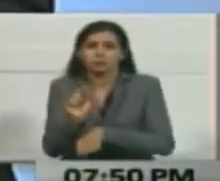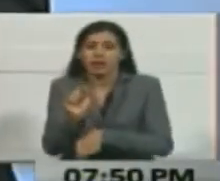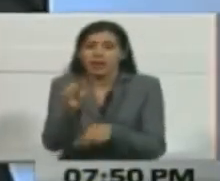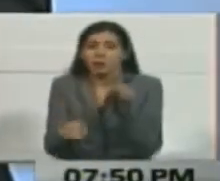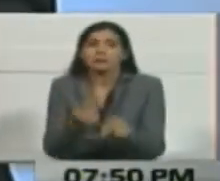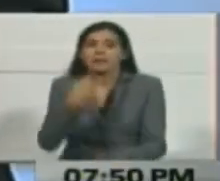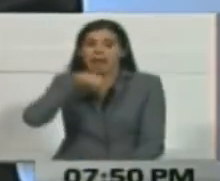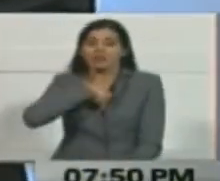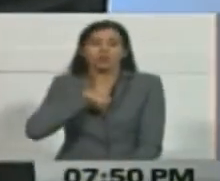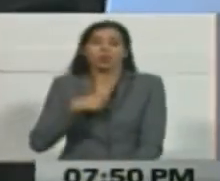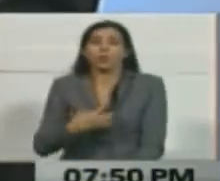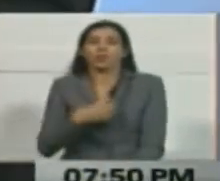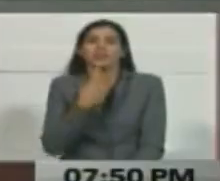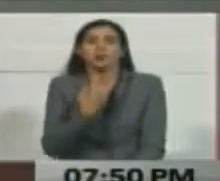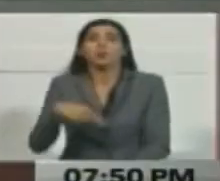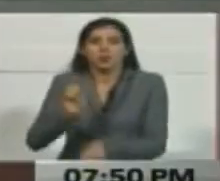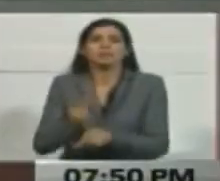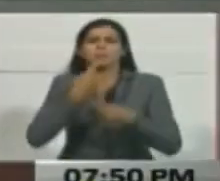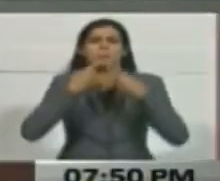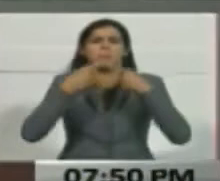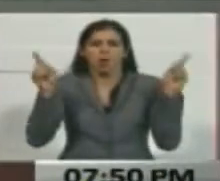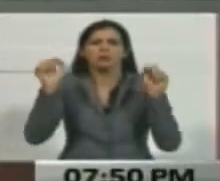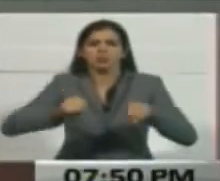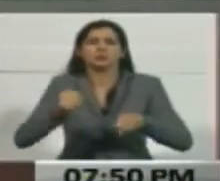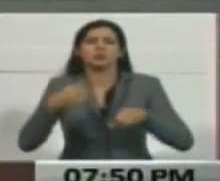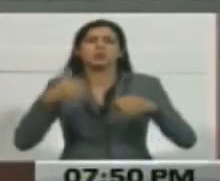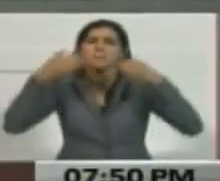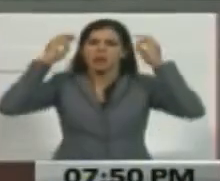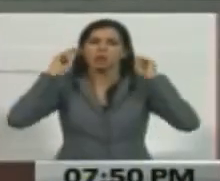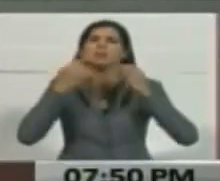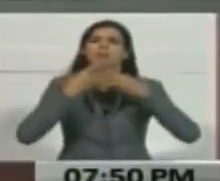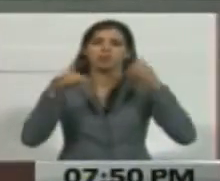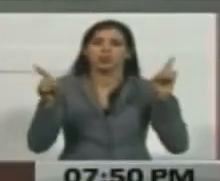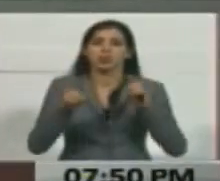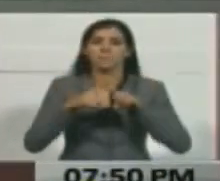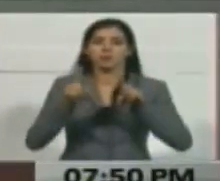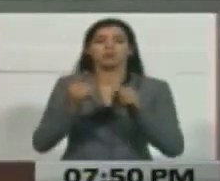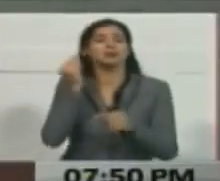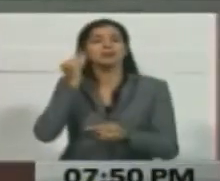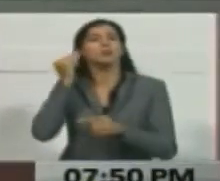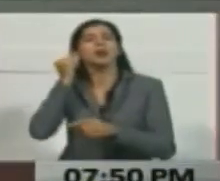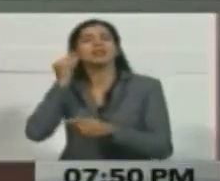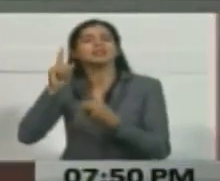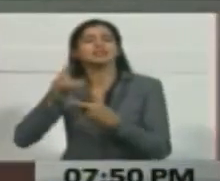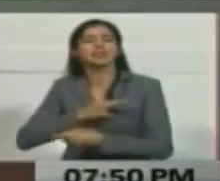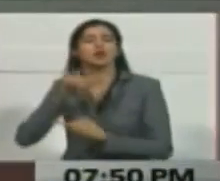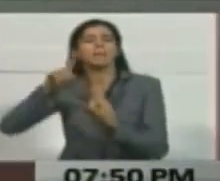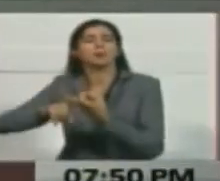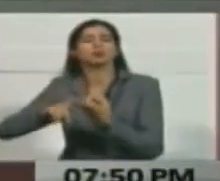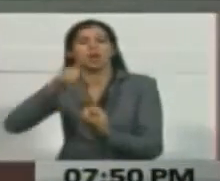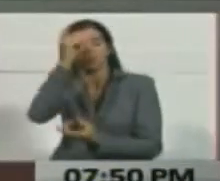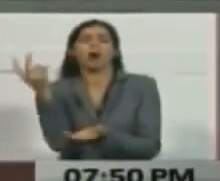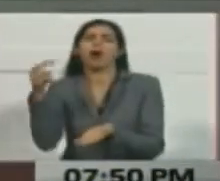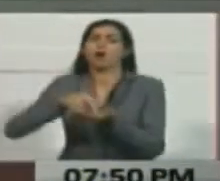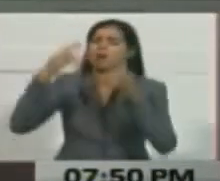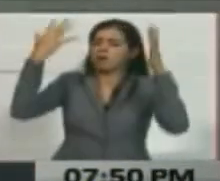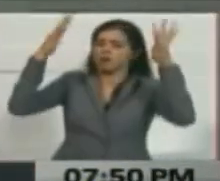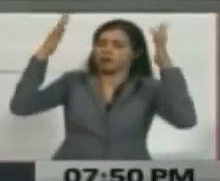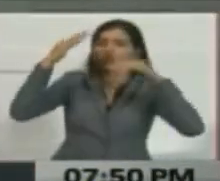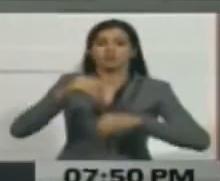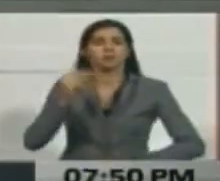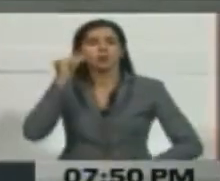tienen escondido y no se atreven a decir, es ella. Sí se para a aplaudir la señora esposa de Leopoldo López, ¿cómo se llama